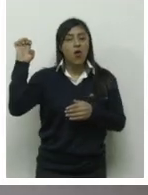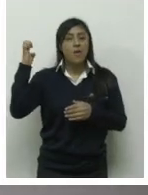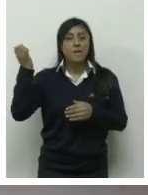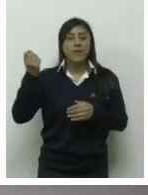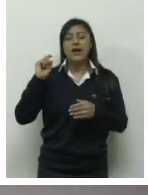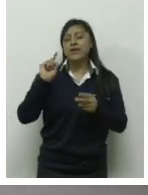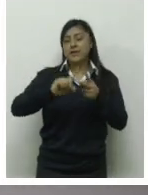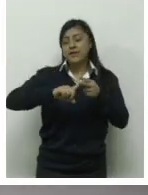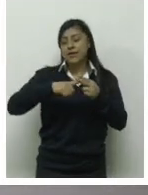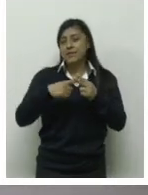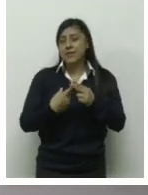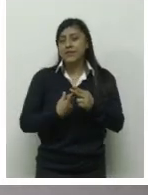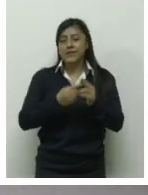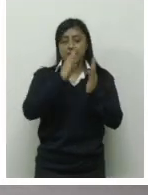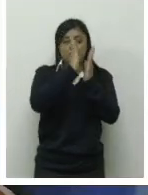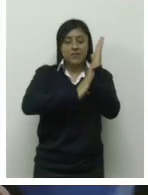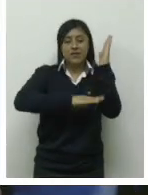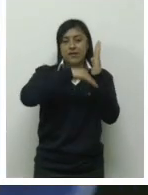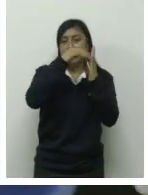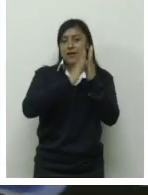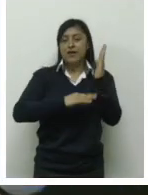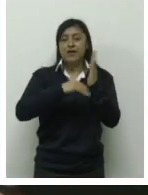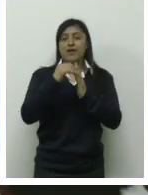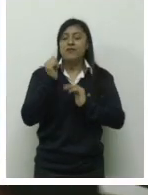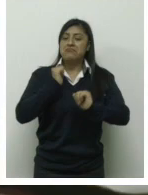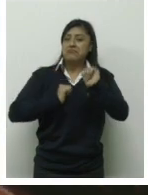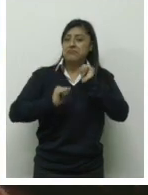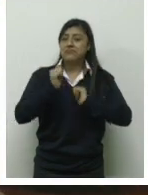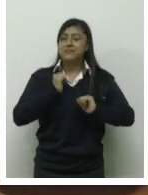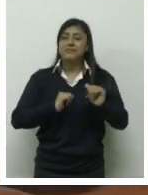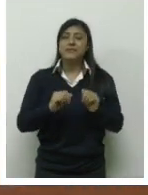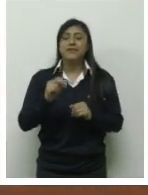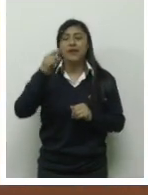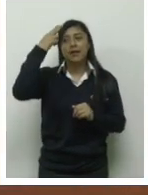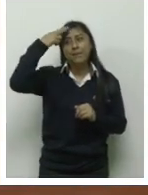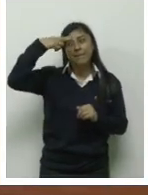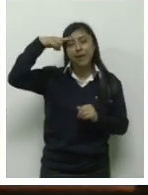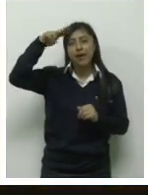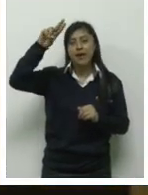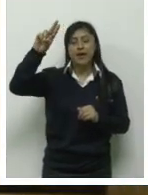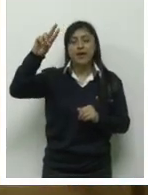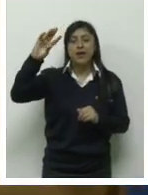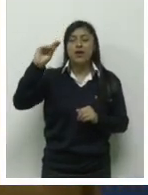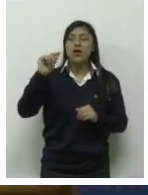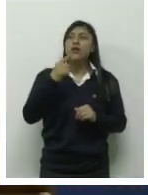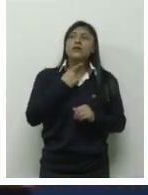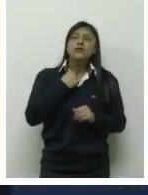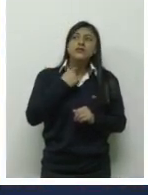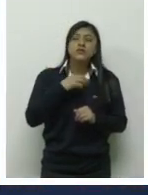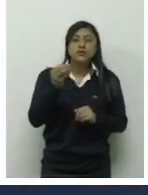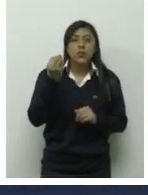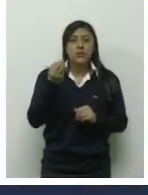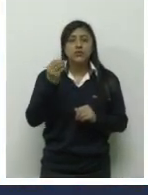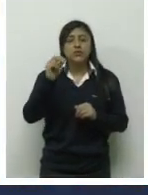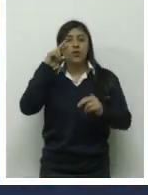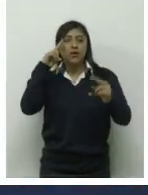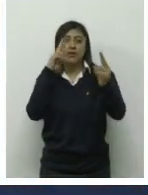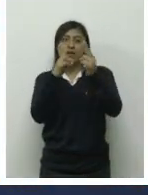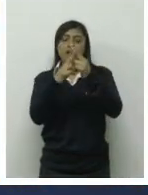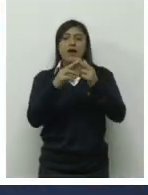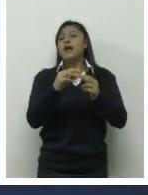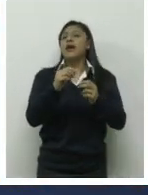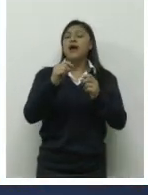de donde marcó principalmente su obra artística. Como parte del muralismo mexicano, se inclinó por